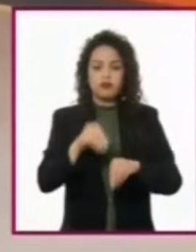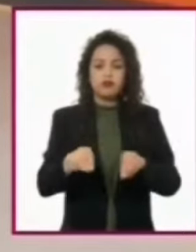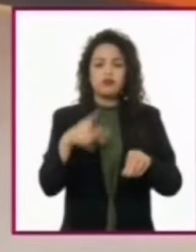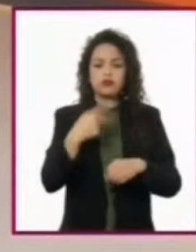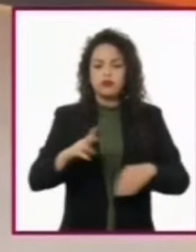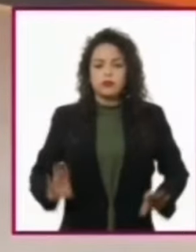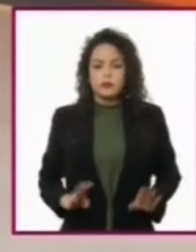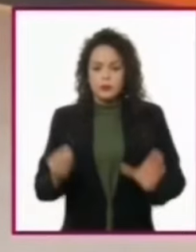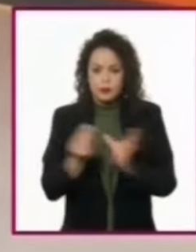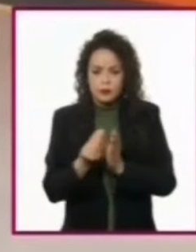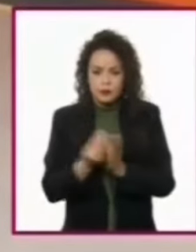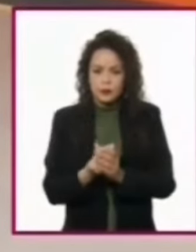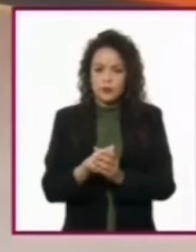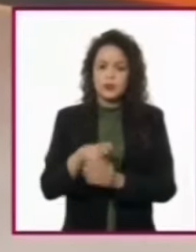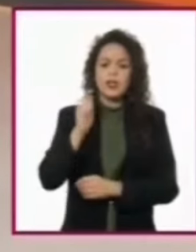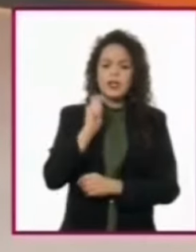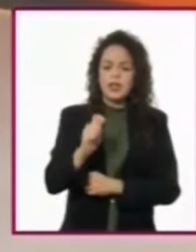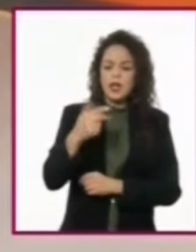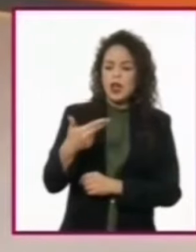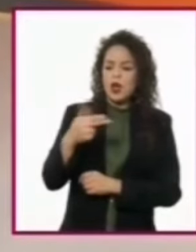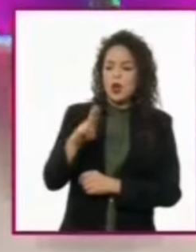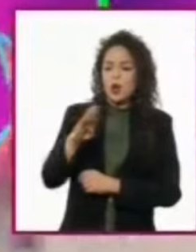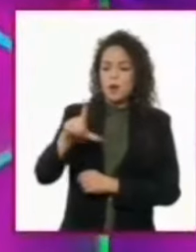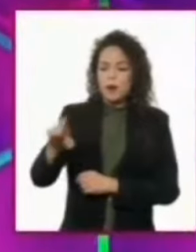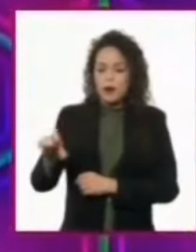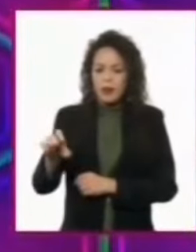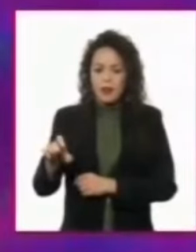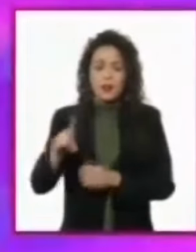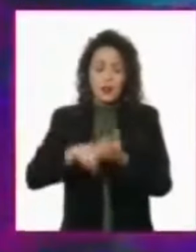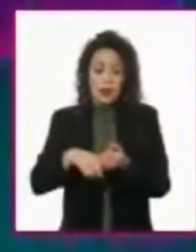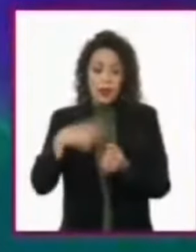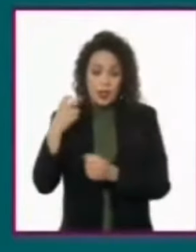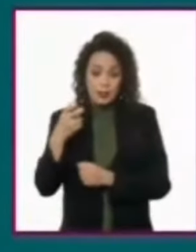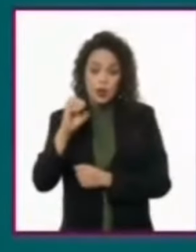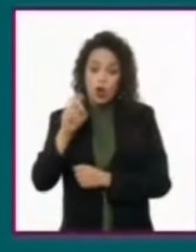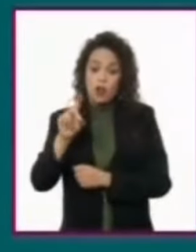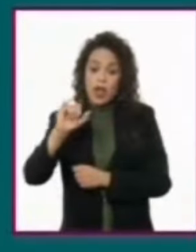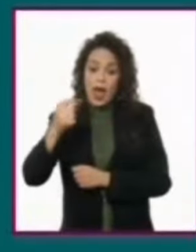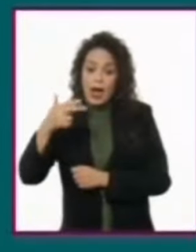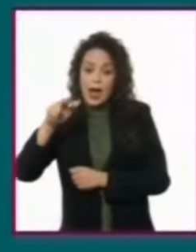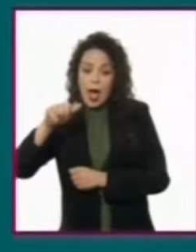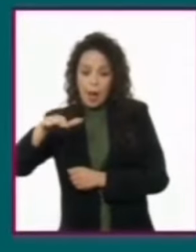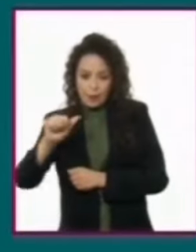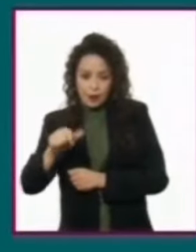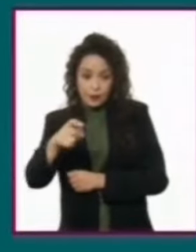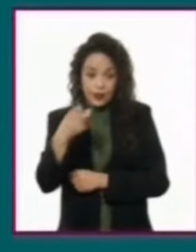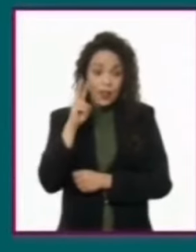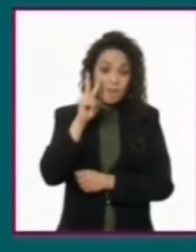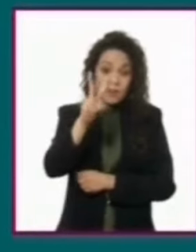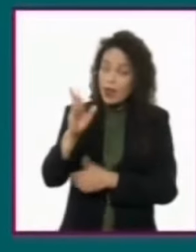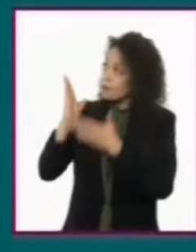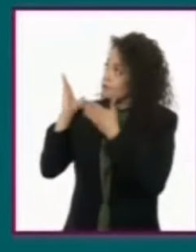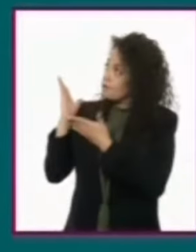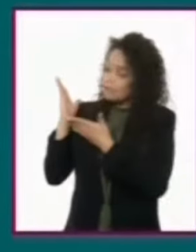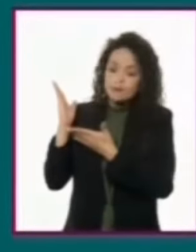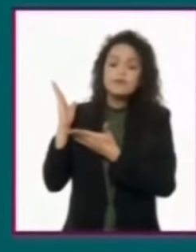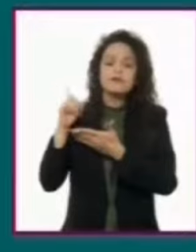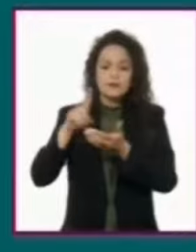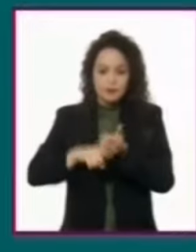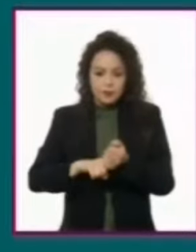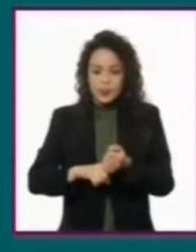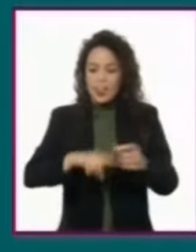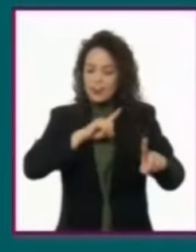de Hubble o el diagrama de diapasón de Hubble. La secuencia de Hubble es una clasificación